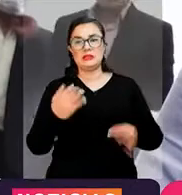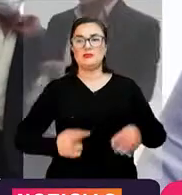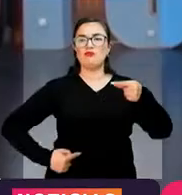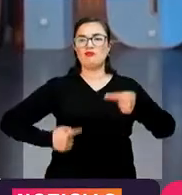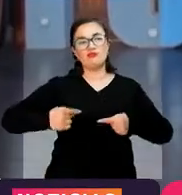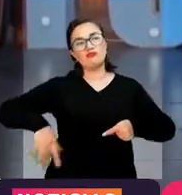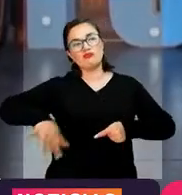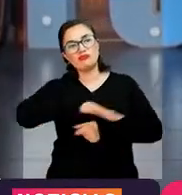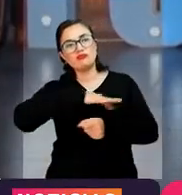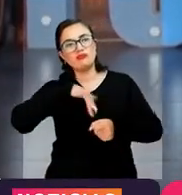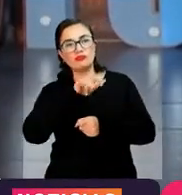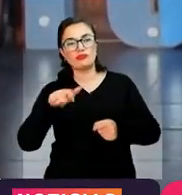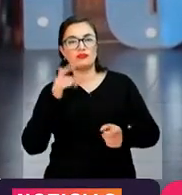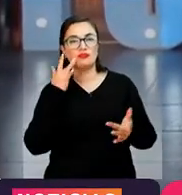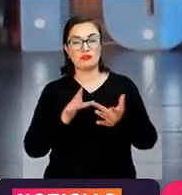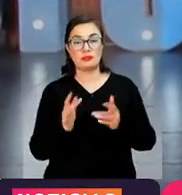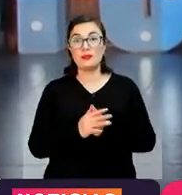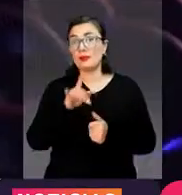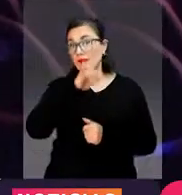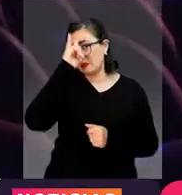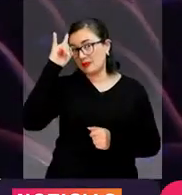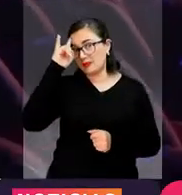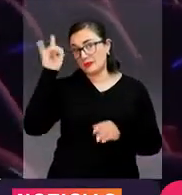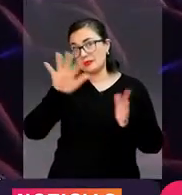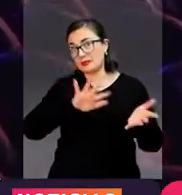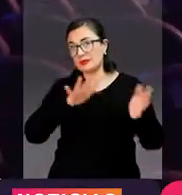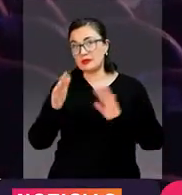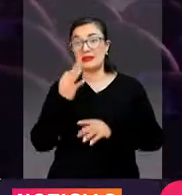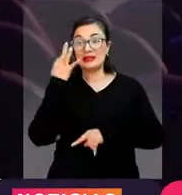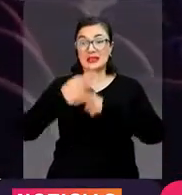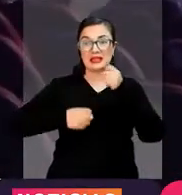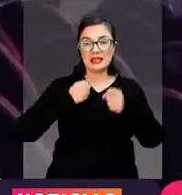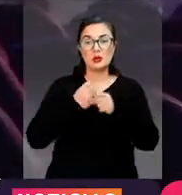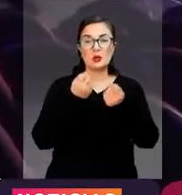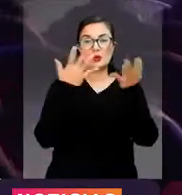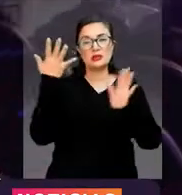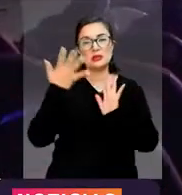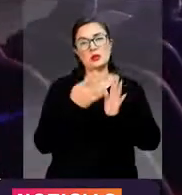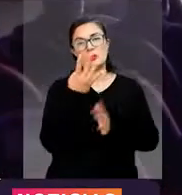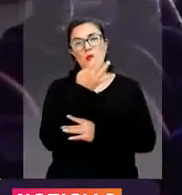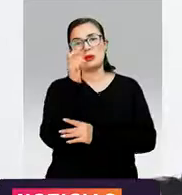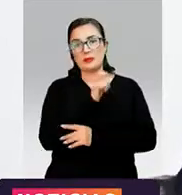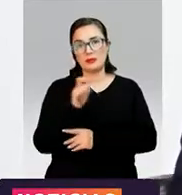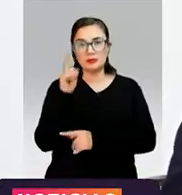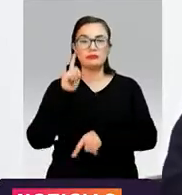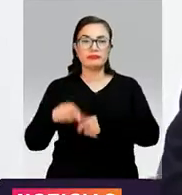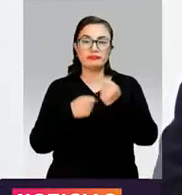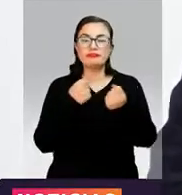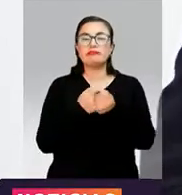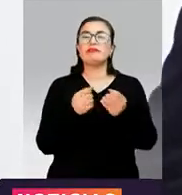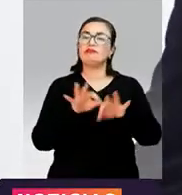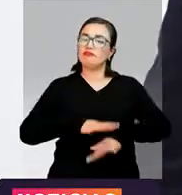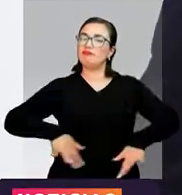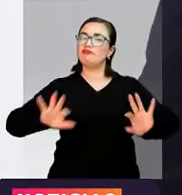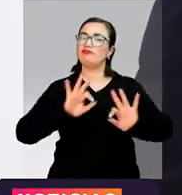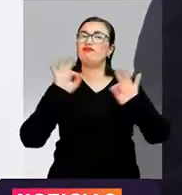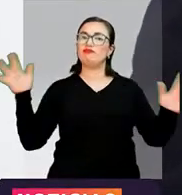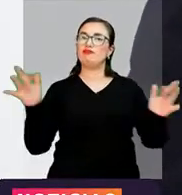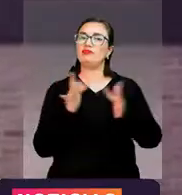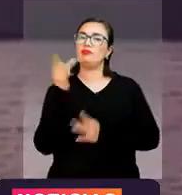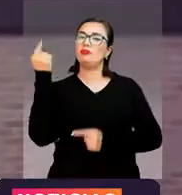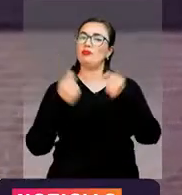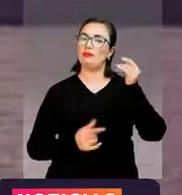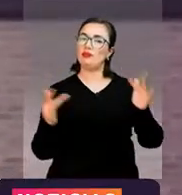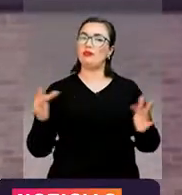la alcaldía de madrid espera vincular en tres años a 5 mil 400 personas para consolidar el ecosistema económico de